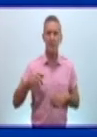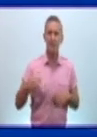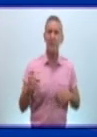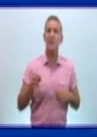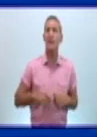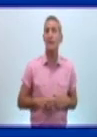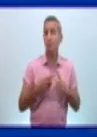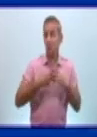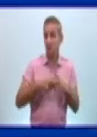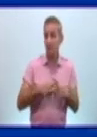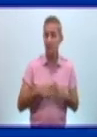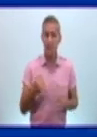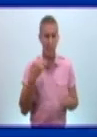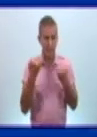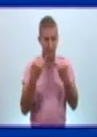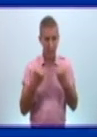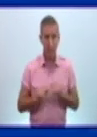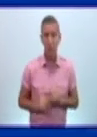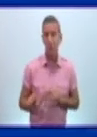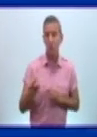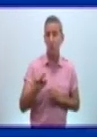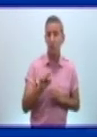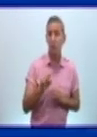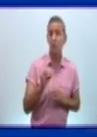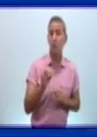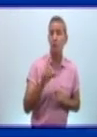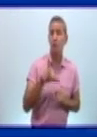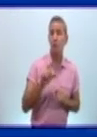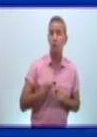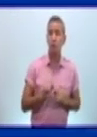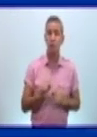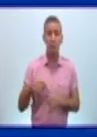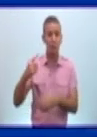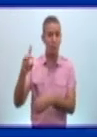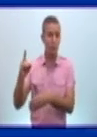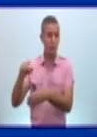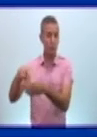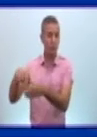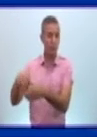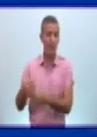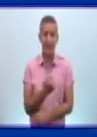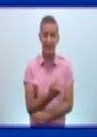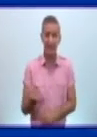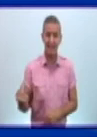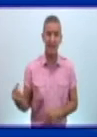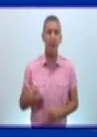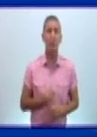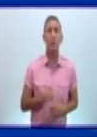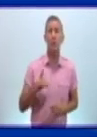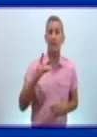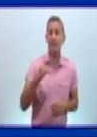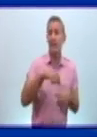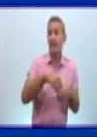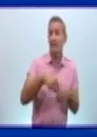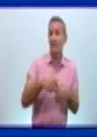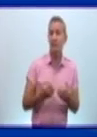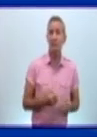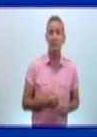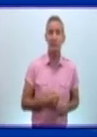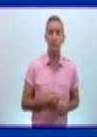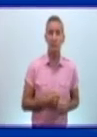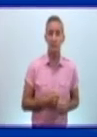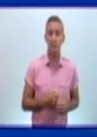Dice, identifiquen el soluto y el disolvente en cada una de las disoluciones siguientes. Fíjense que estamos hablando de